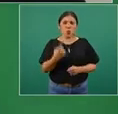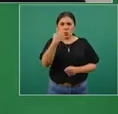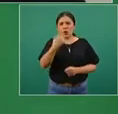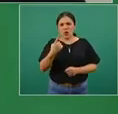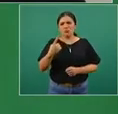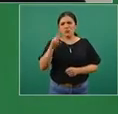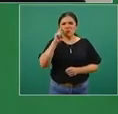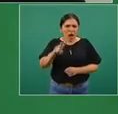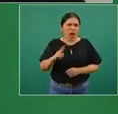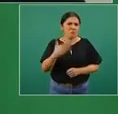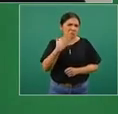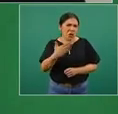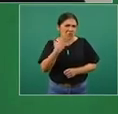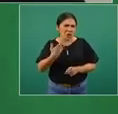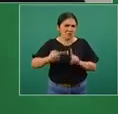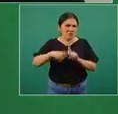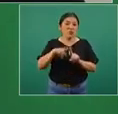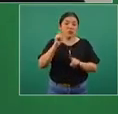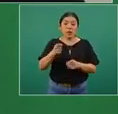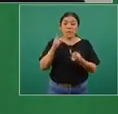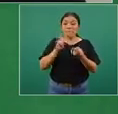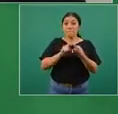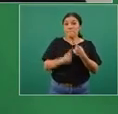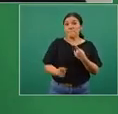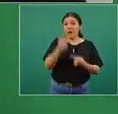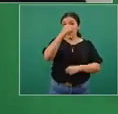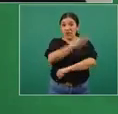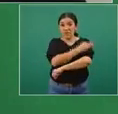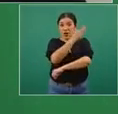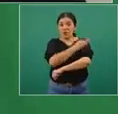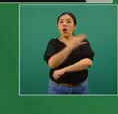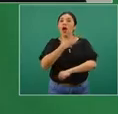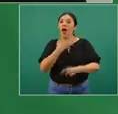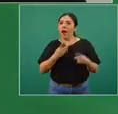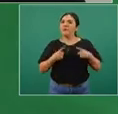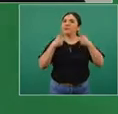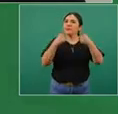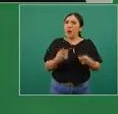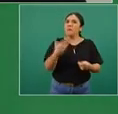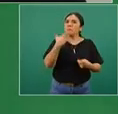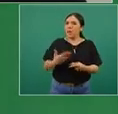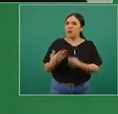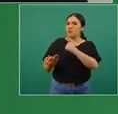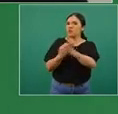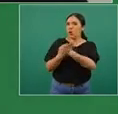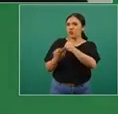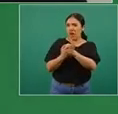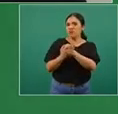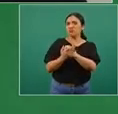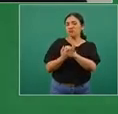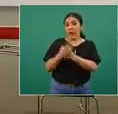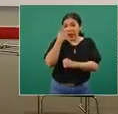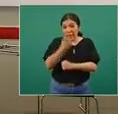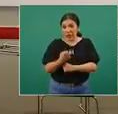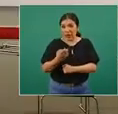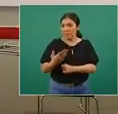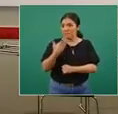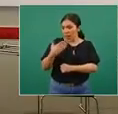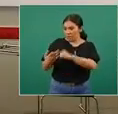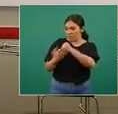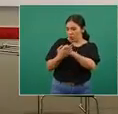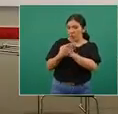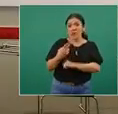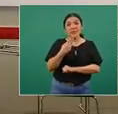hasta el momento se ha visto es que obviamente la primera dosis genera ya una efectividad y que inclusive es una efectividad